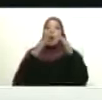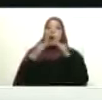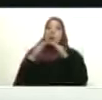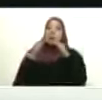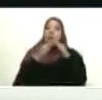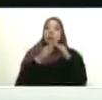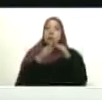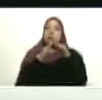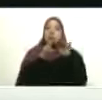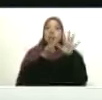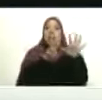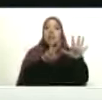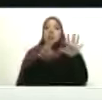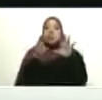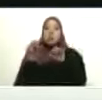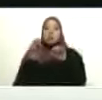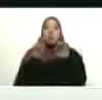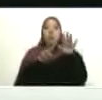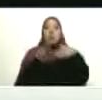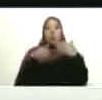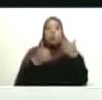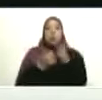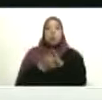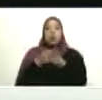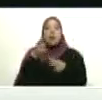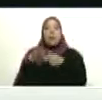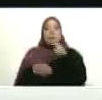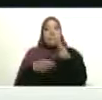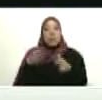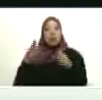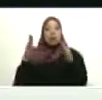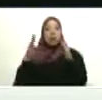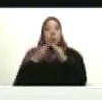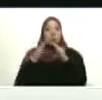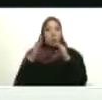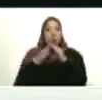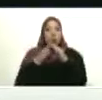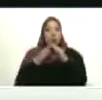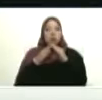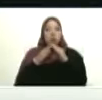de 70.5 metros cuadrados, ¿verdad?